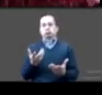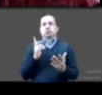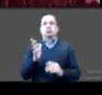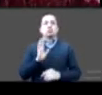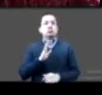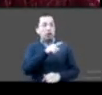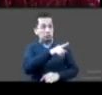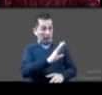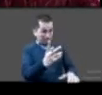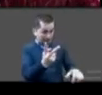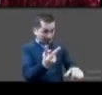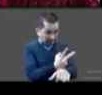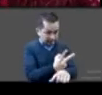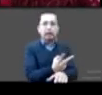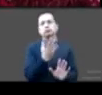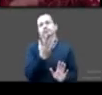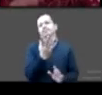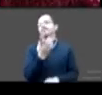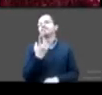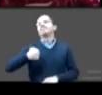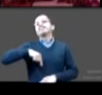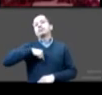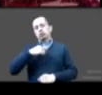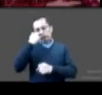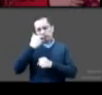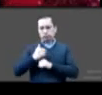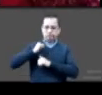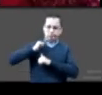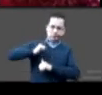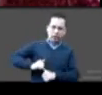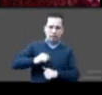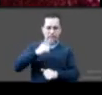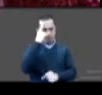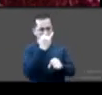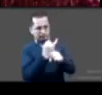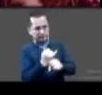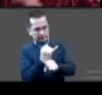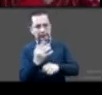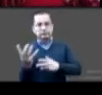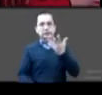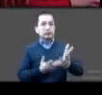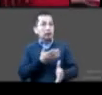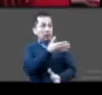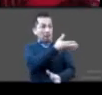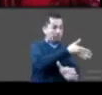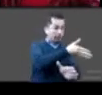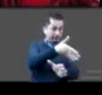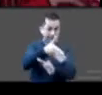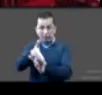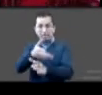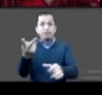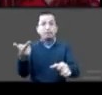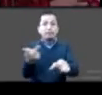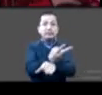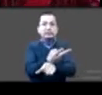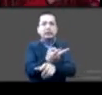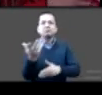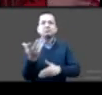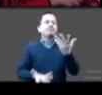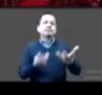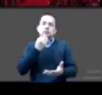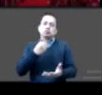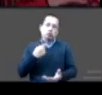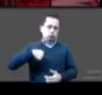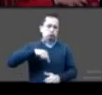los delitos, nos toca cuando ya no se pudo evitar. O sea, todo lo que se tiene que hacer como gobiernos,